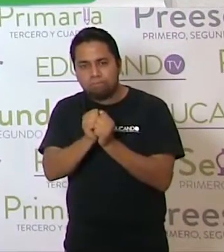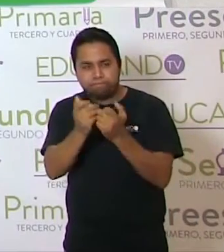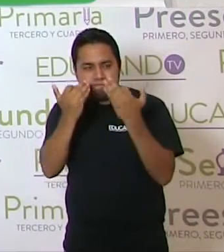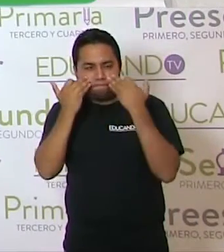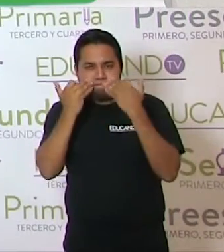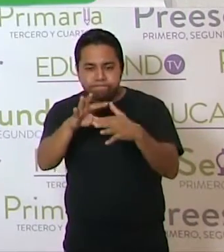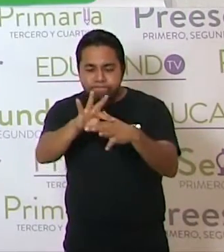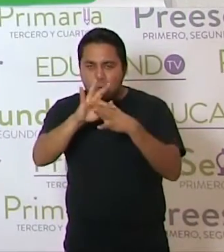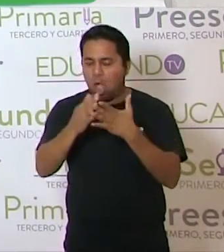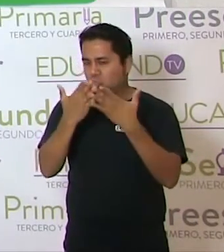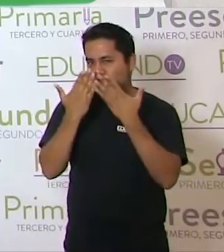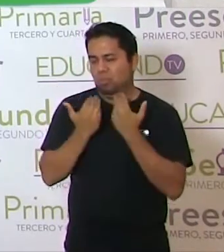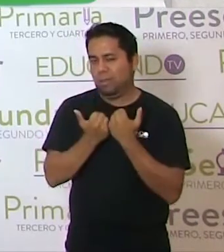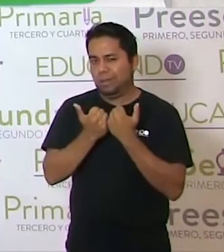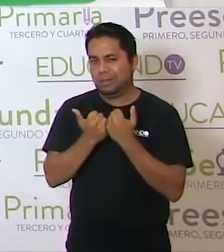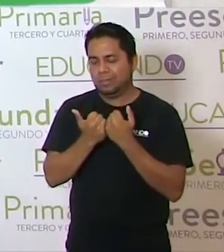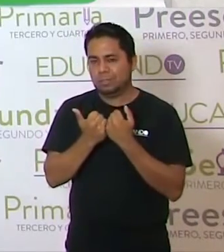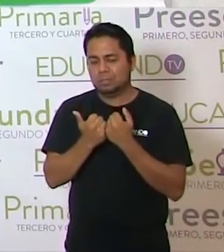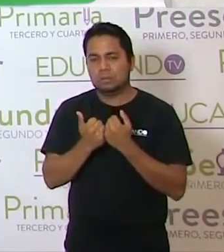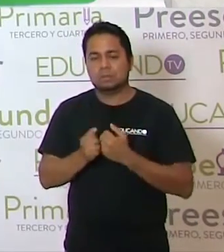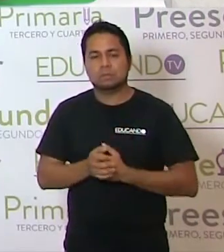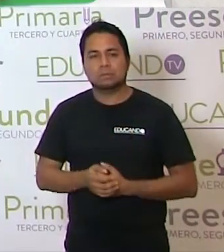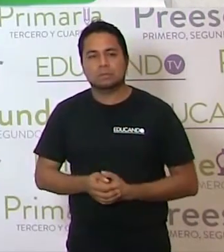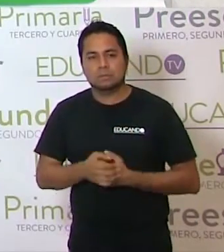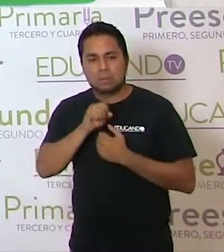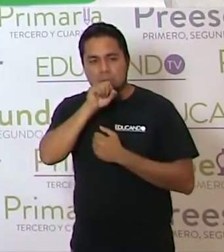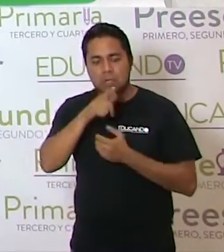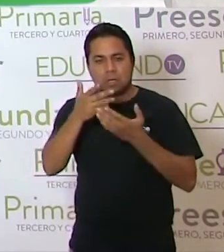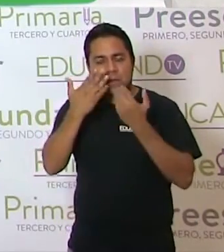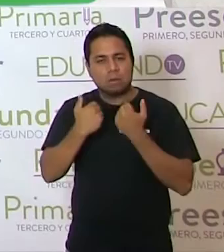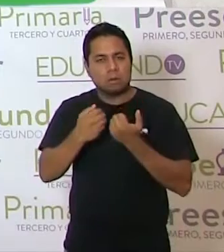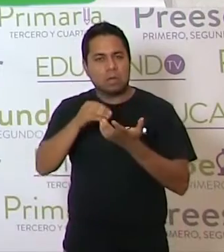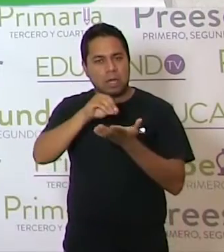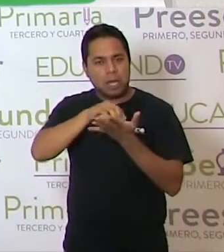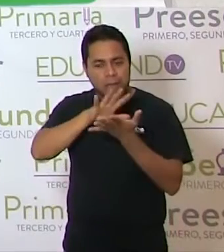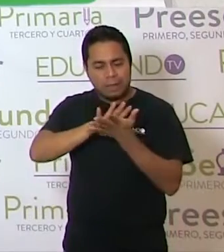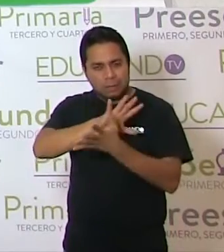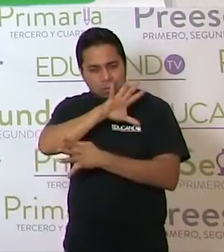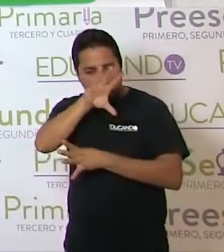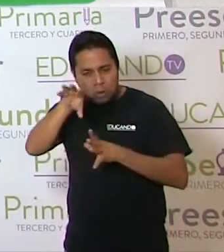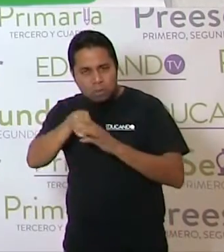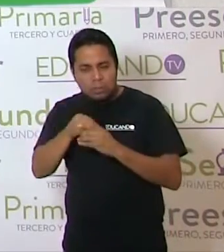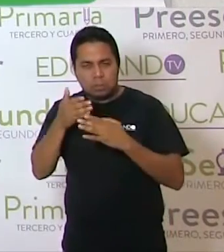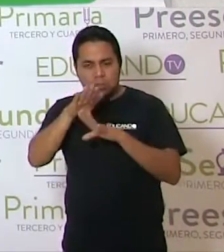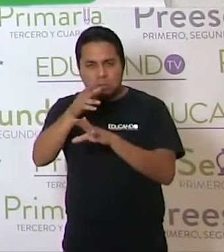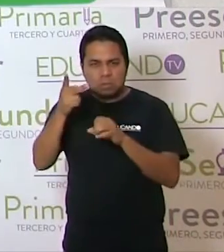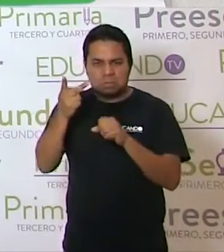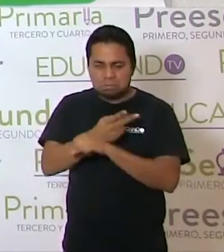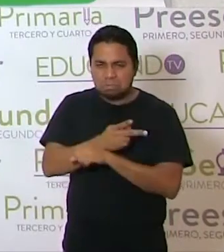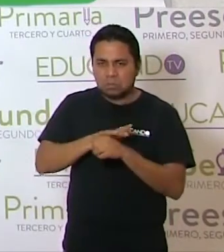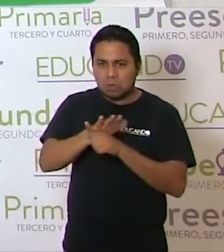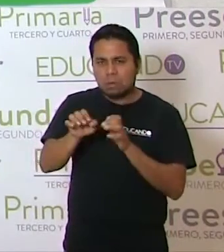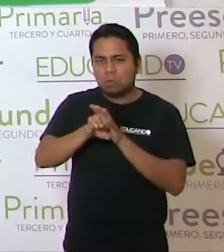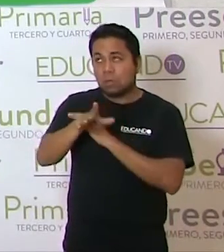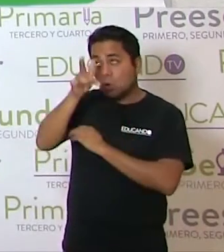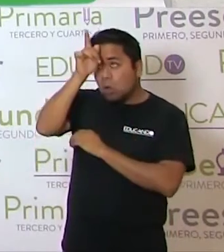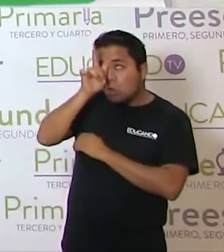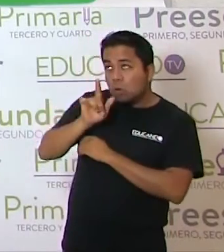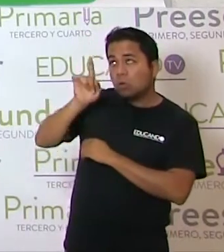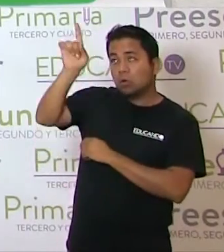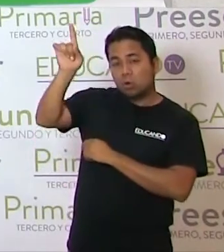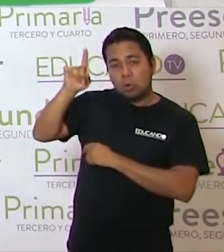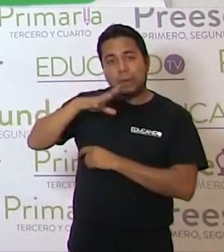y porque además no hay un dato no hay un dato completo de los hechos ya no estoy diciendo que la luna es un